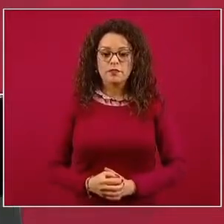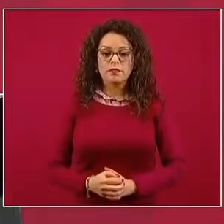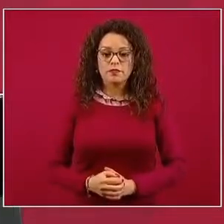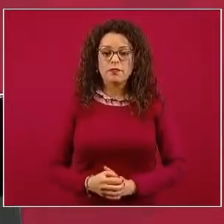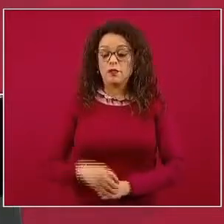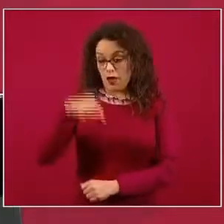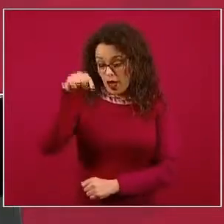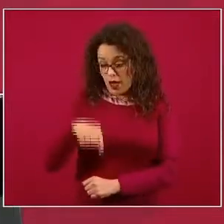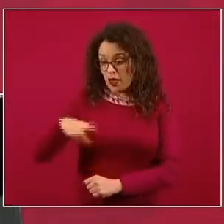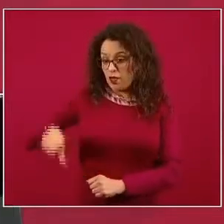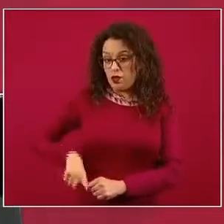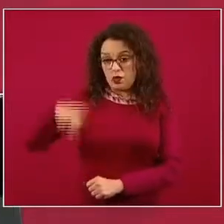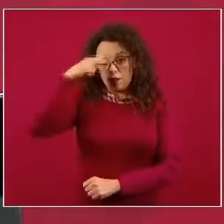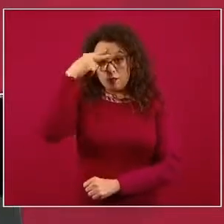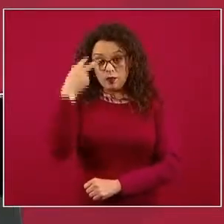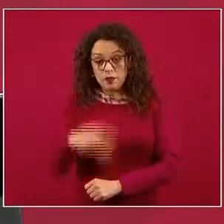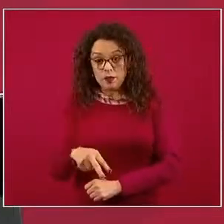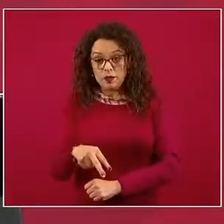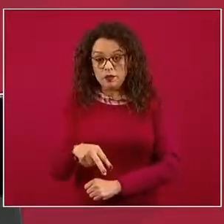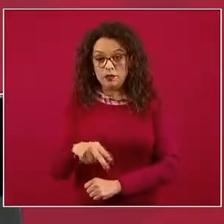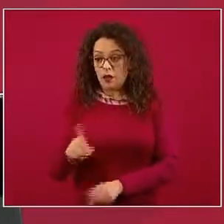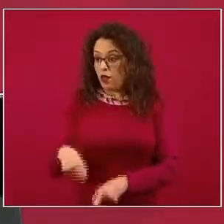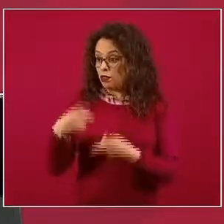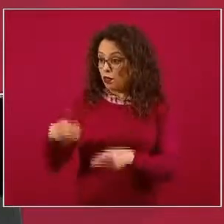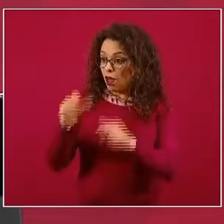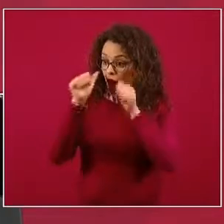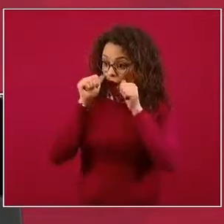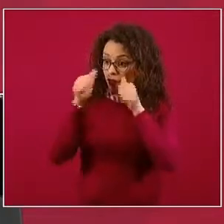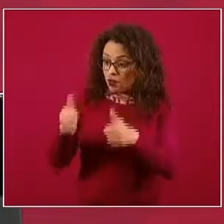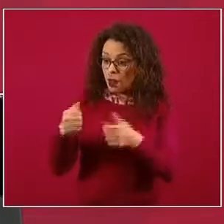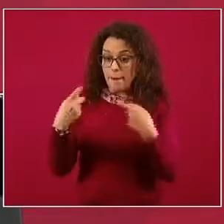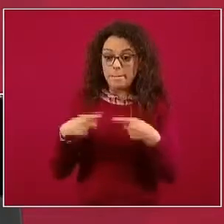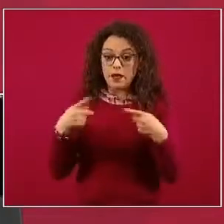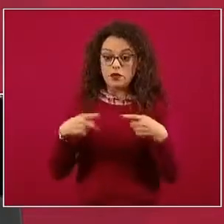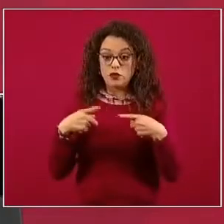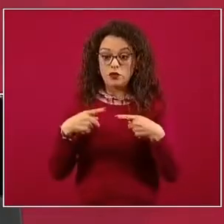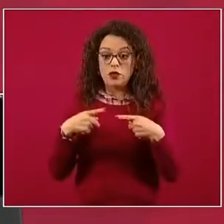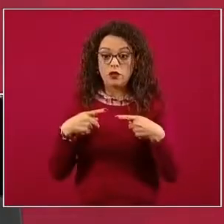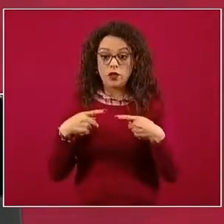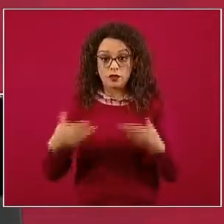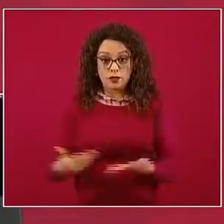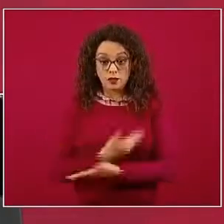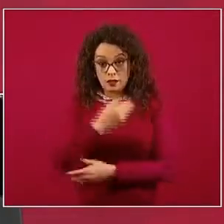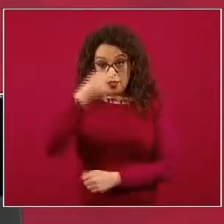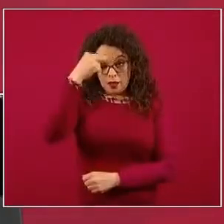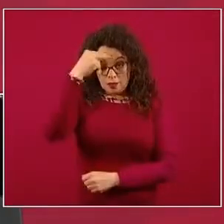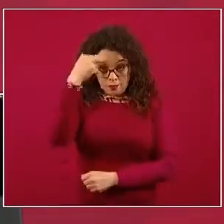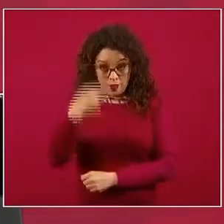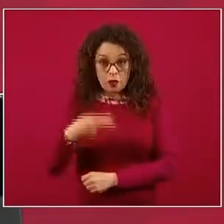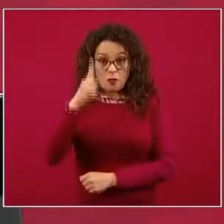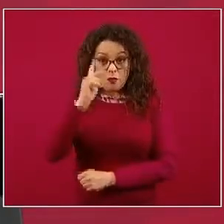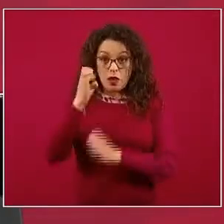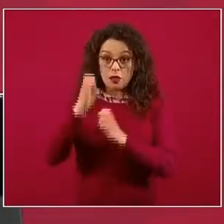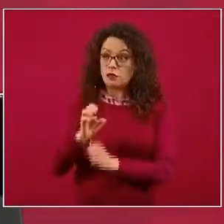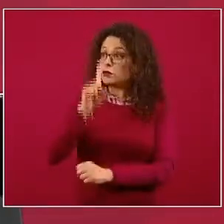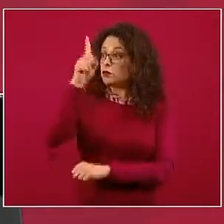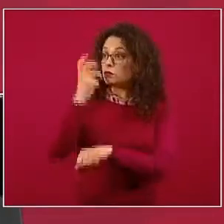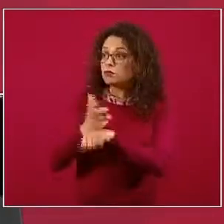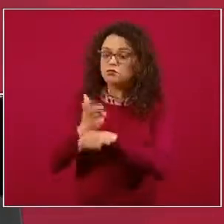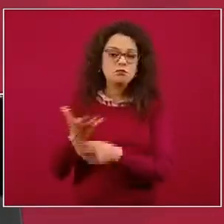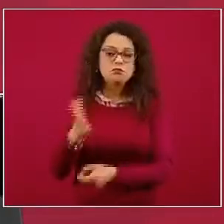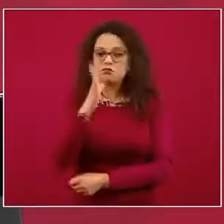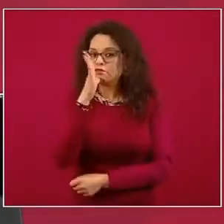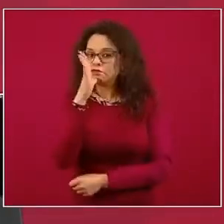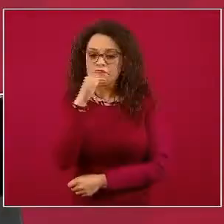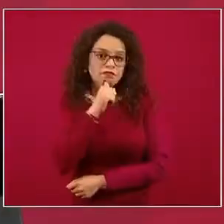México, garantizar ninguna atención de la salud de las personas mexicanas en el territorio estadounidense. No tenemos atribuciones,